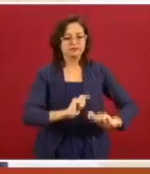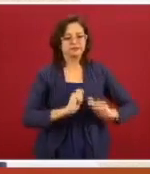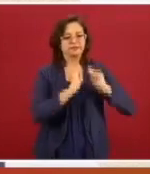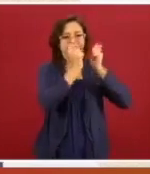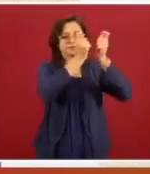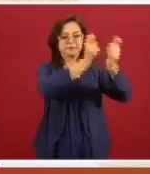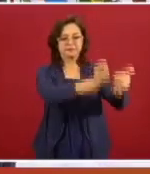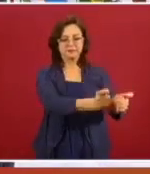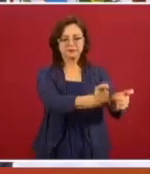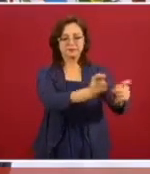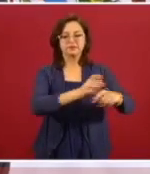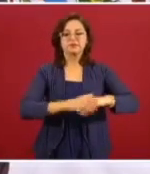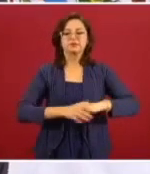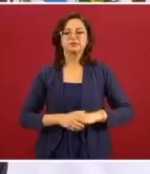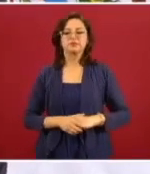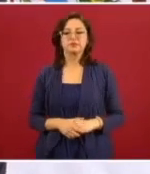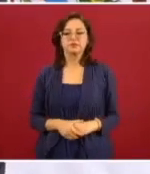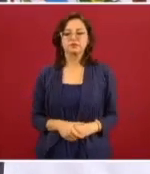de paso,